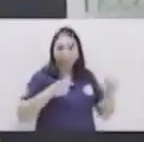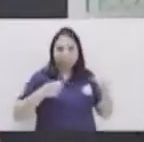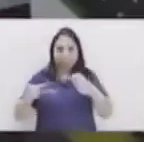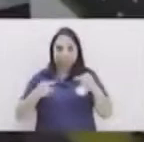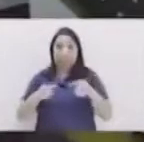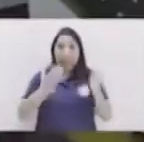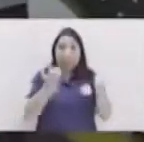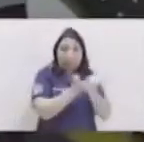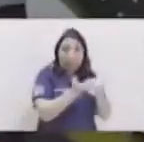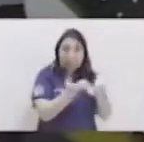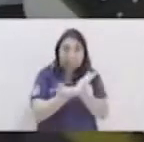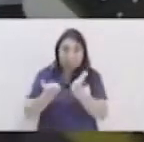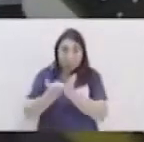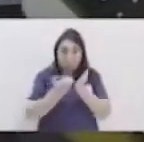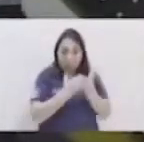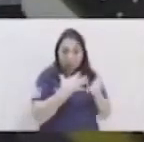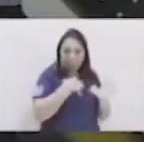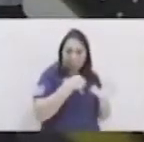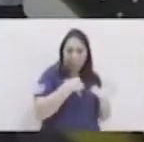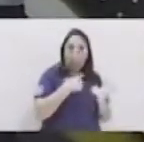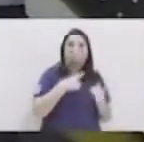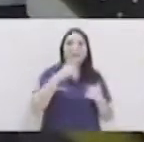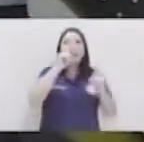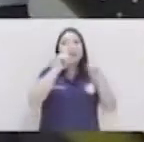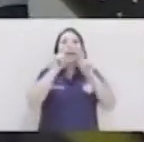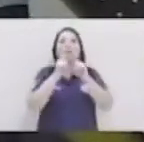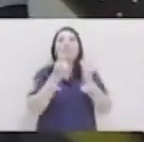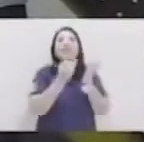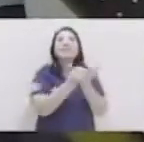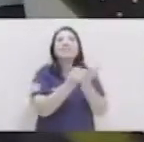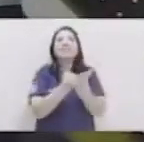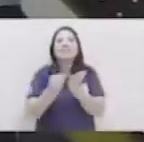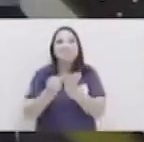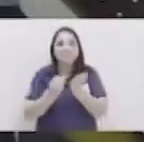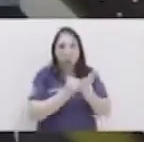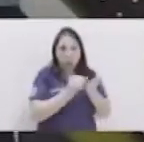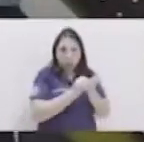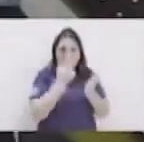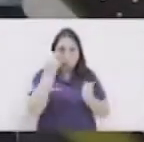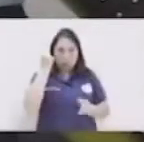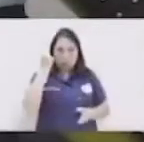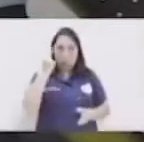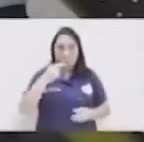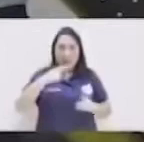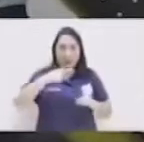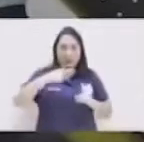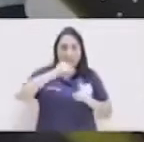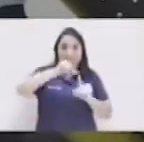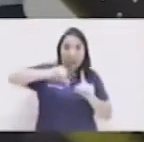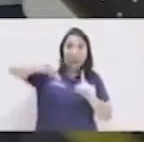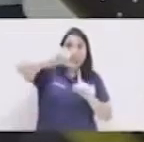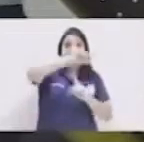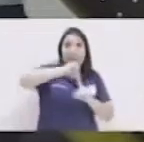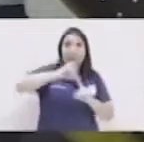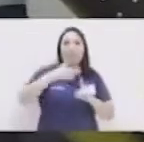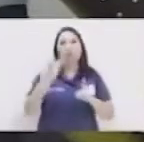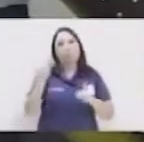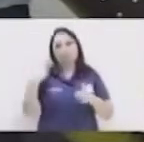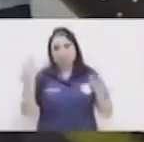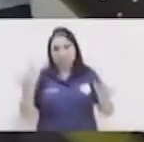del establecimiento, sino también con las instituciones y con la población que está alrededor de cualquier centro